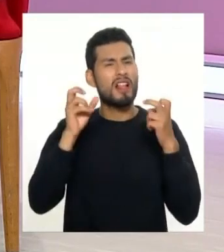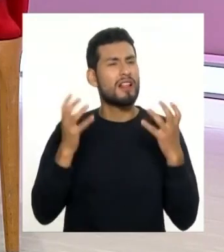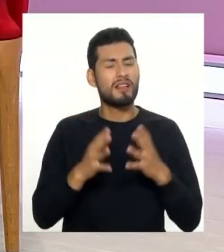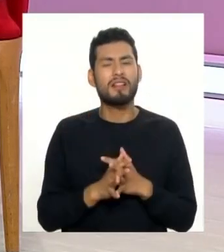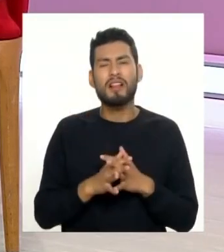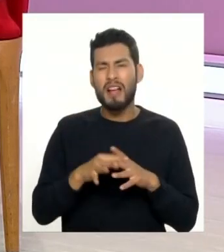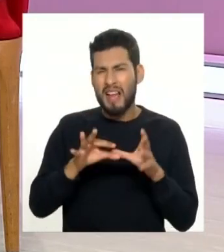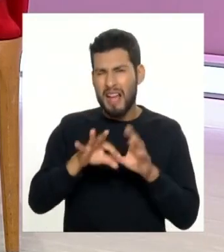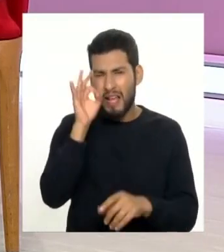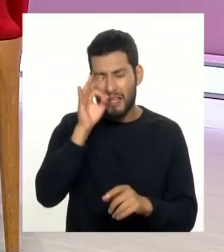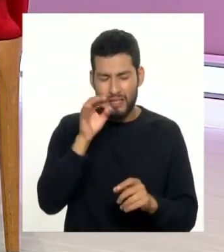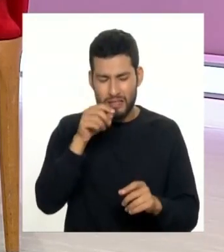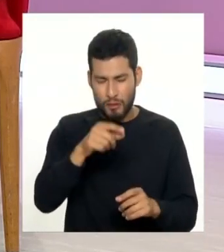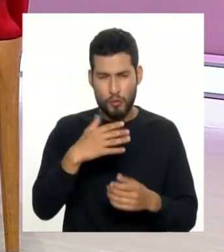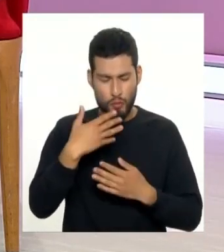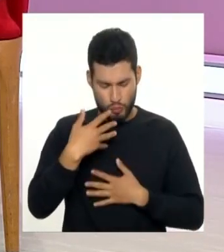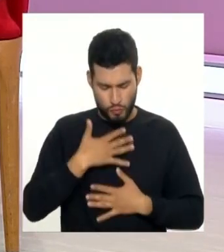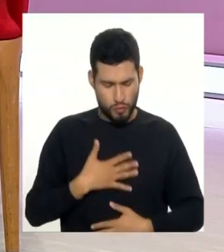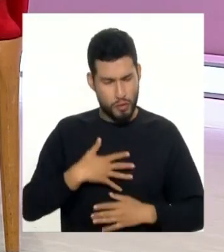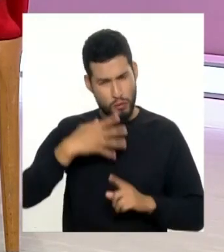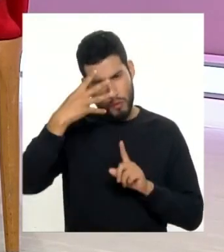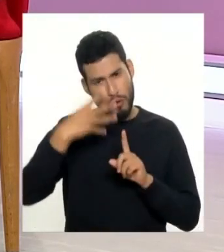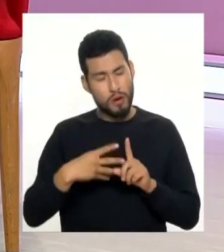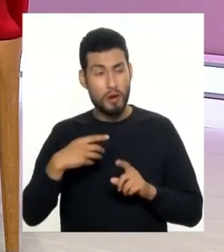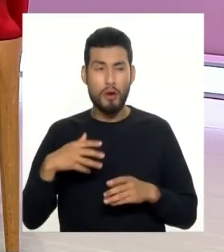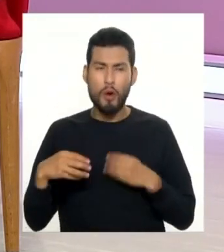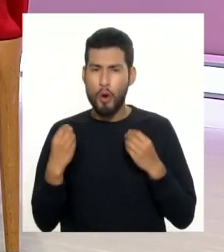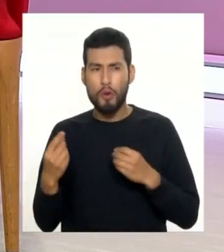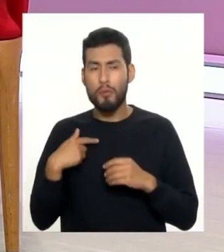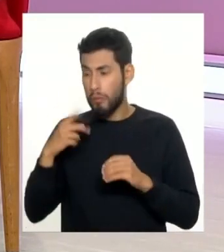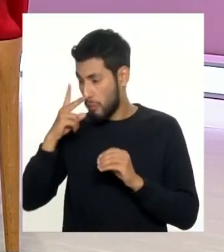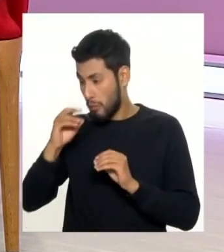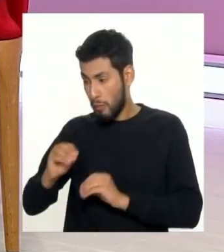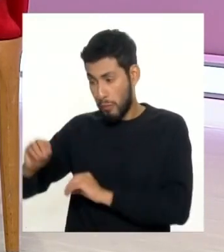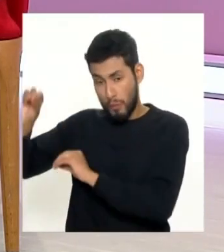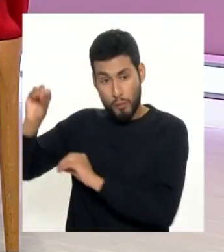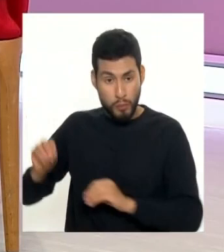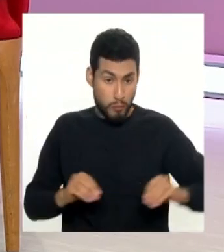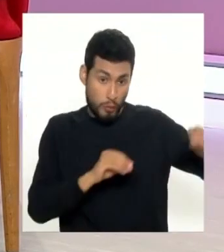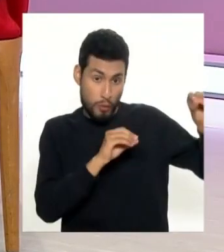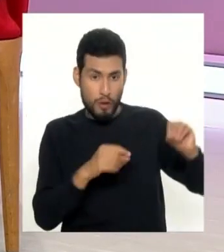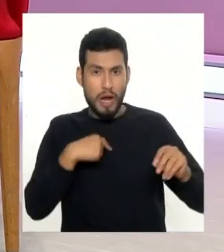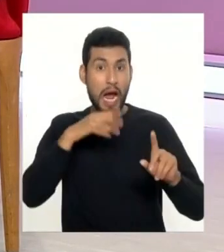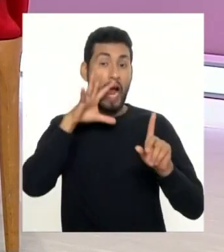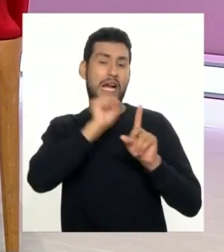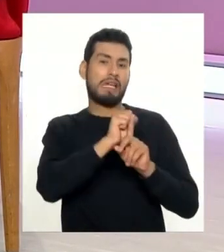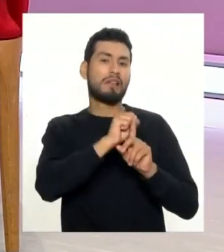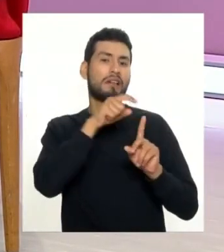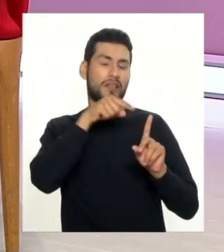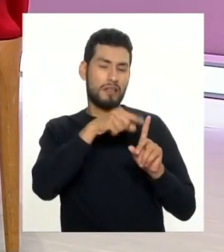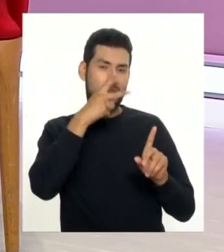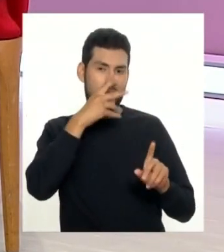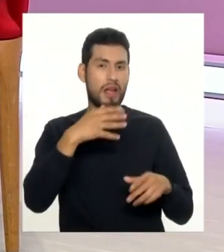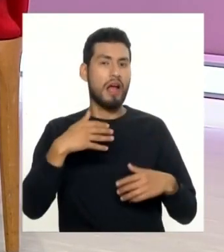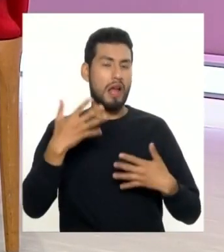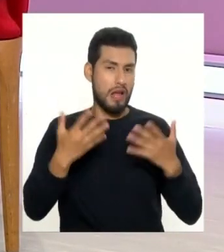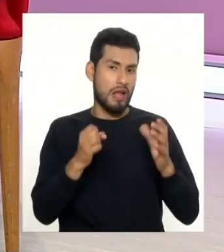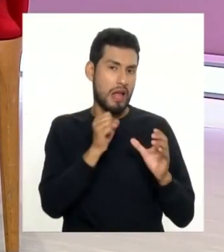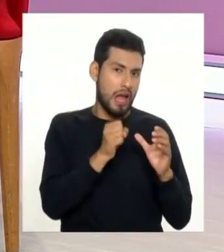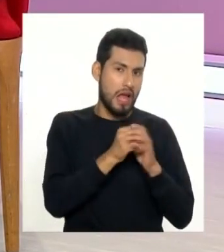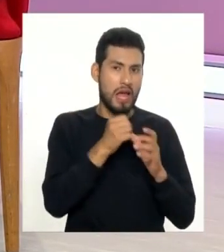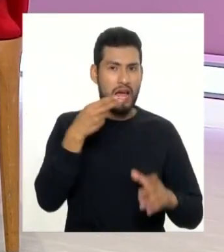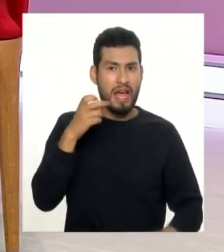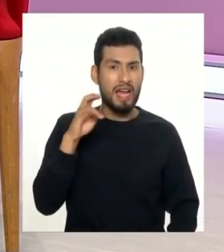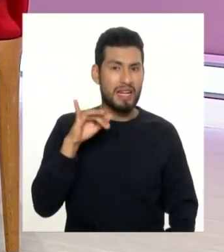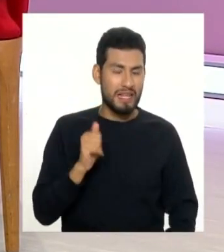al diagnóstico clínico, cómo se hace con algunas maniobras y uno puede detectar que puede haber detrás de ello una hernia, en